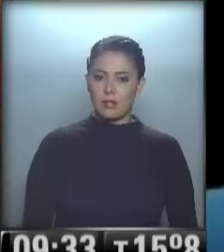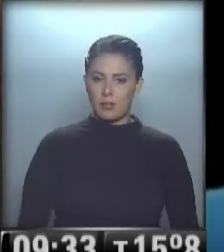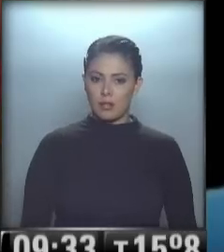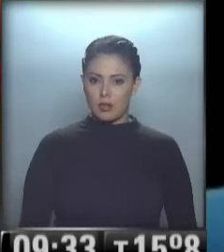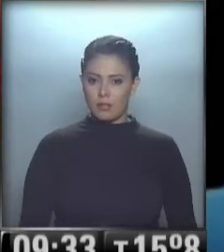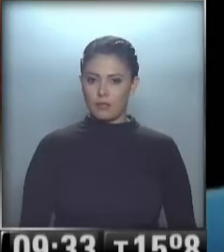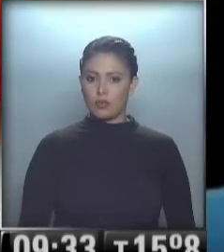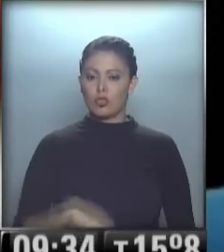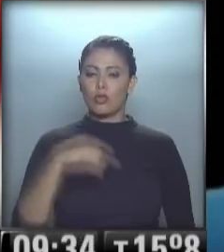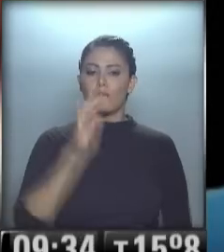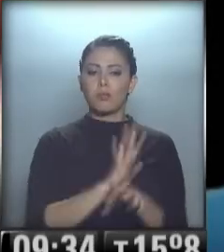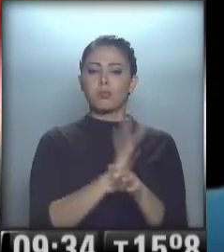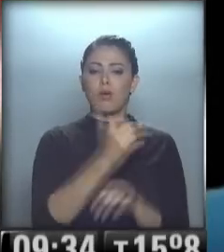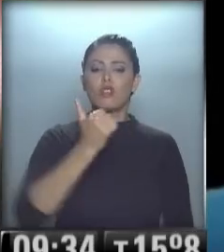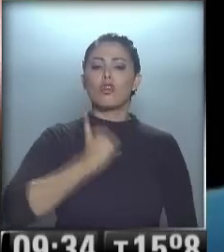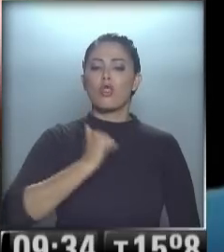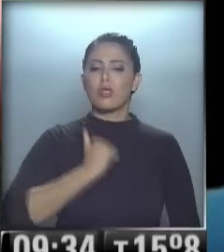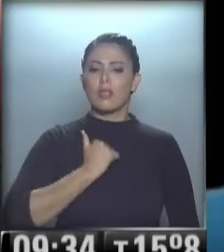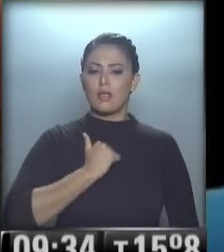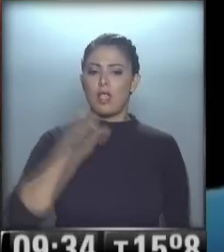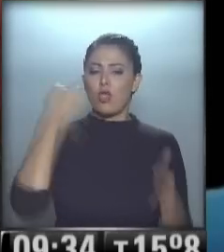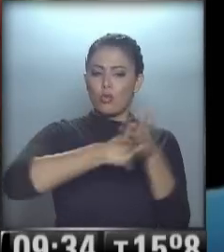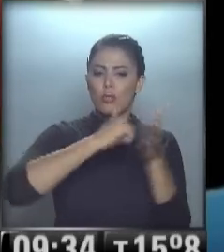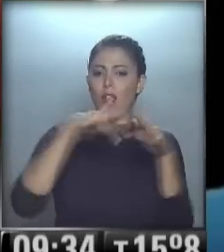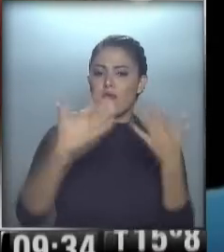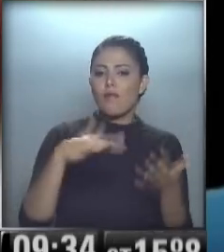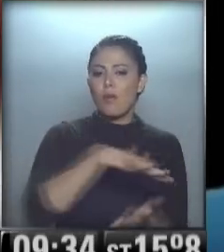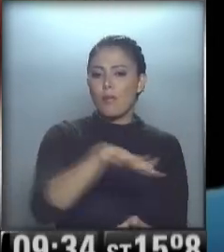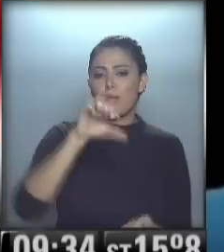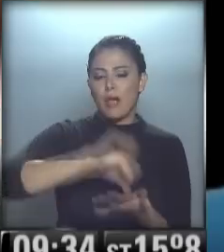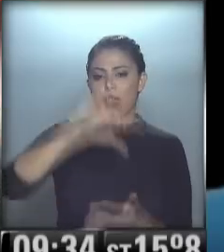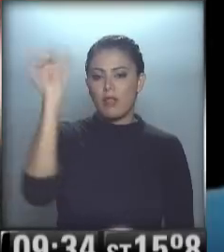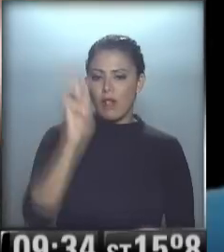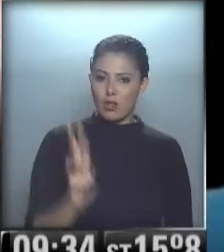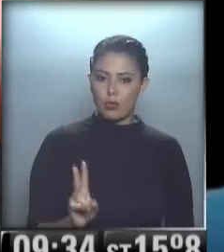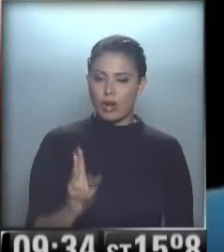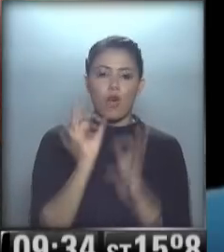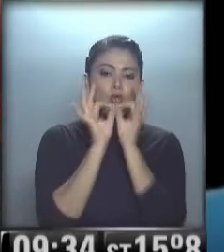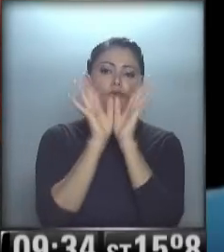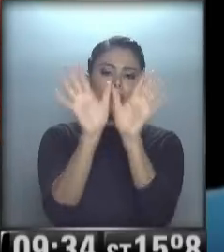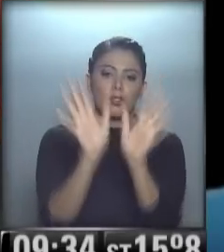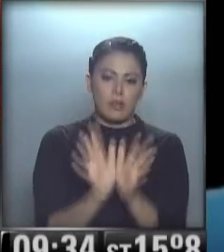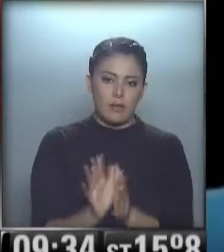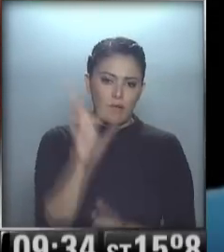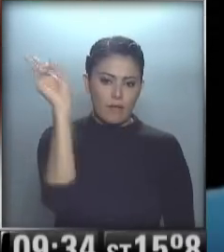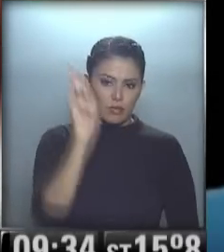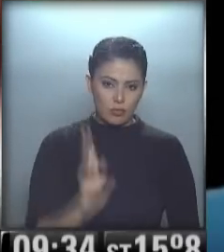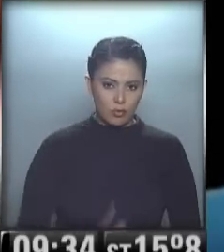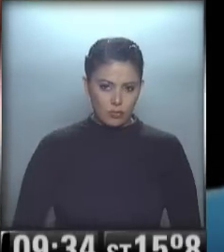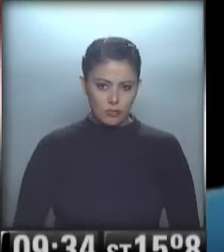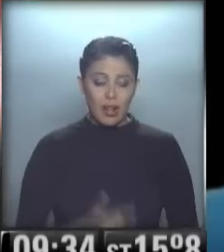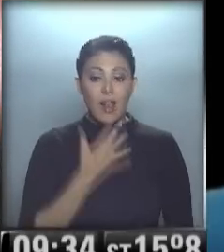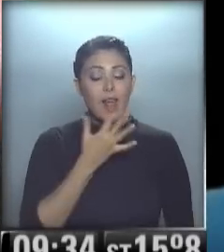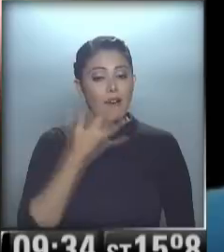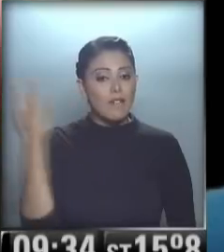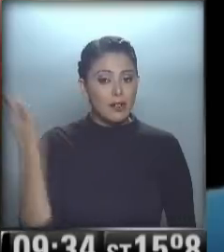ser un soldado de Venezuela para lo que mande. Porque la